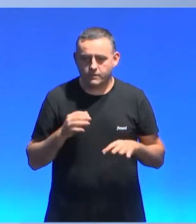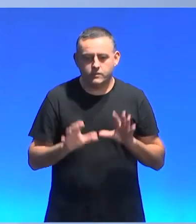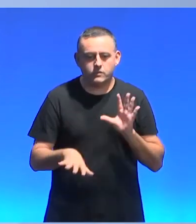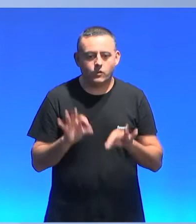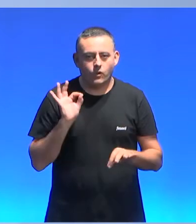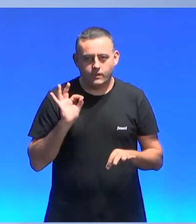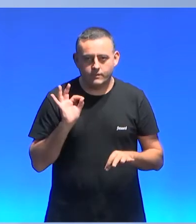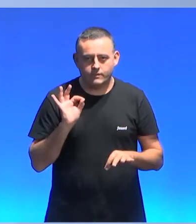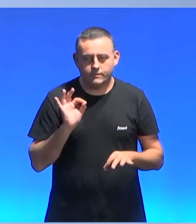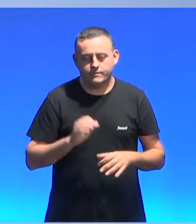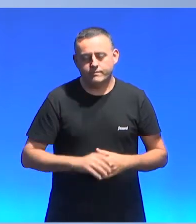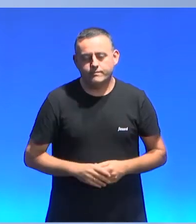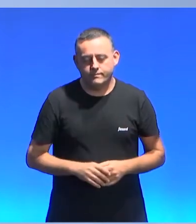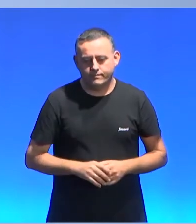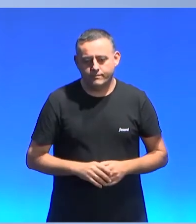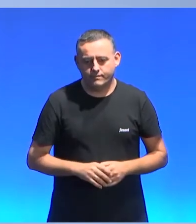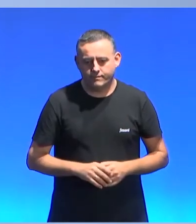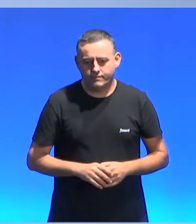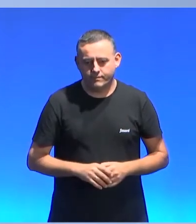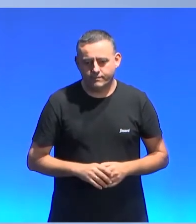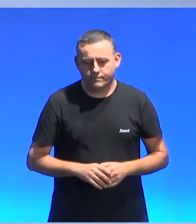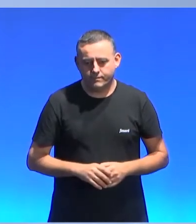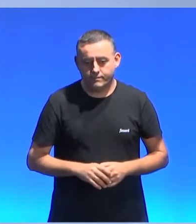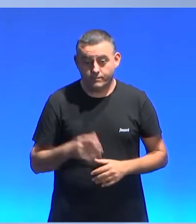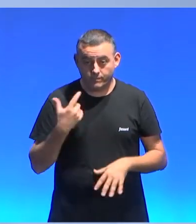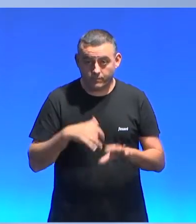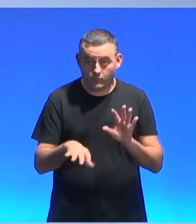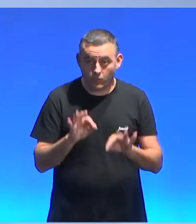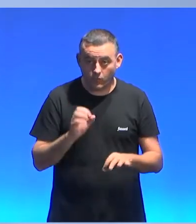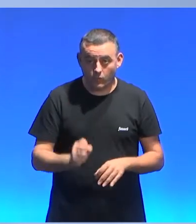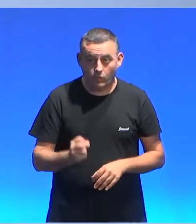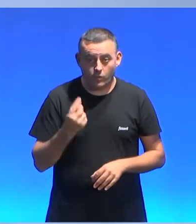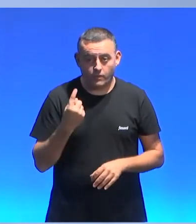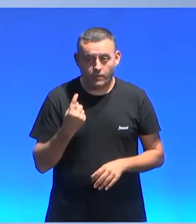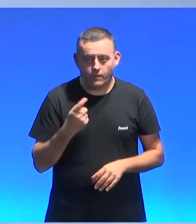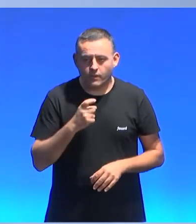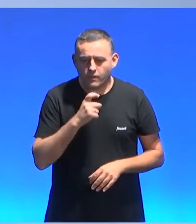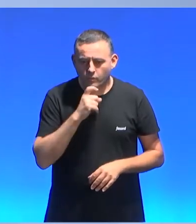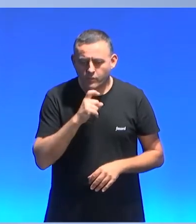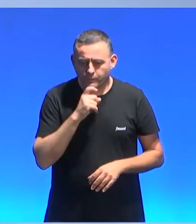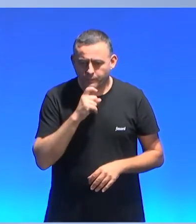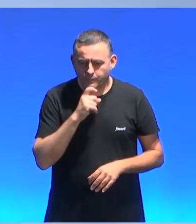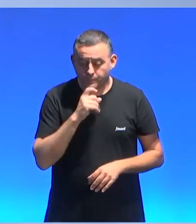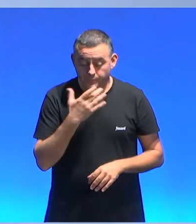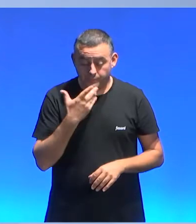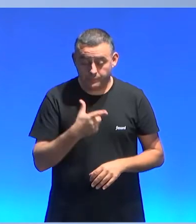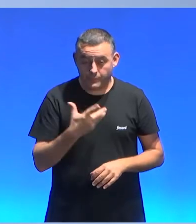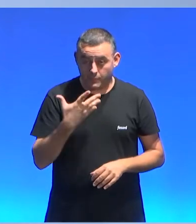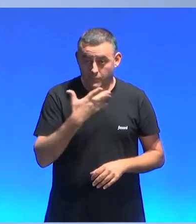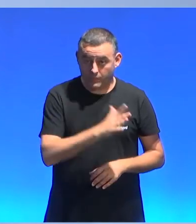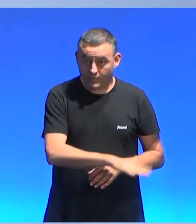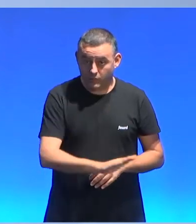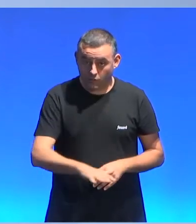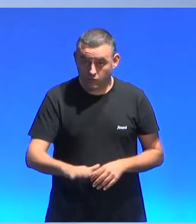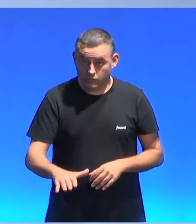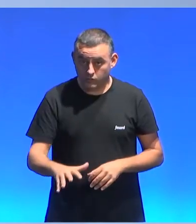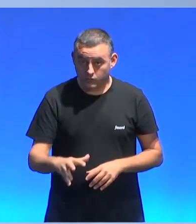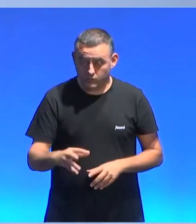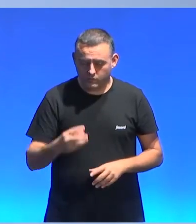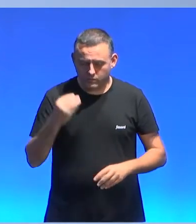Una vez. ¿Y cómo podemos conseguir acceder al pensamiento de los niños?